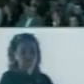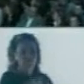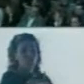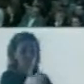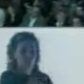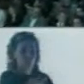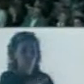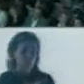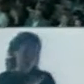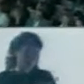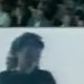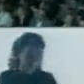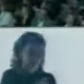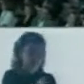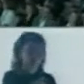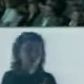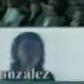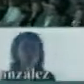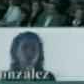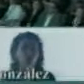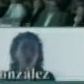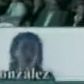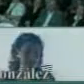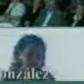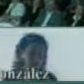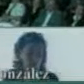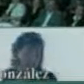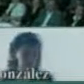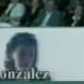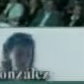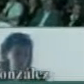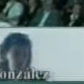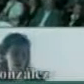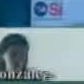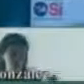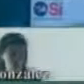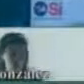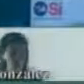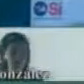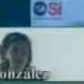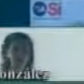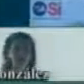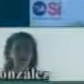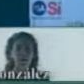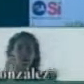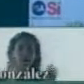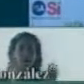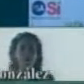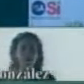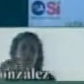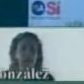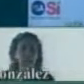gustaría también, no soy el padre, pero soy el castigador, a Gema Peragón, sube